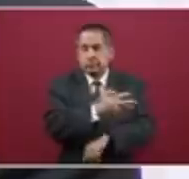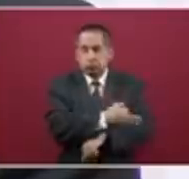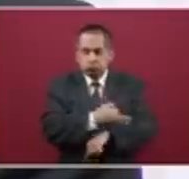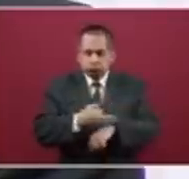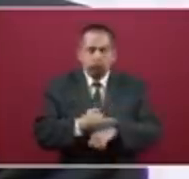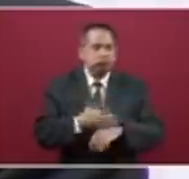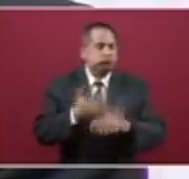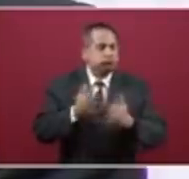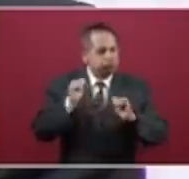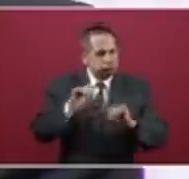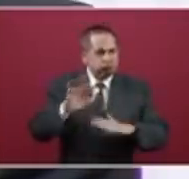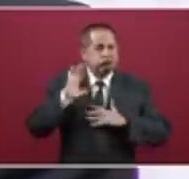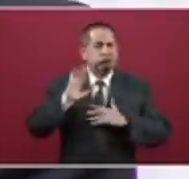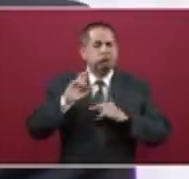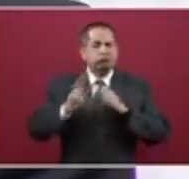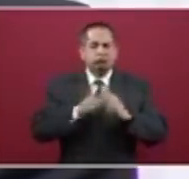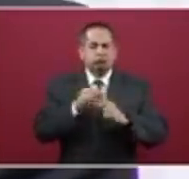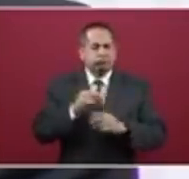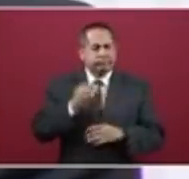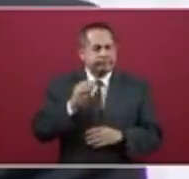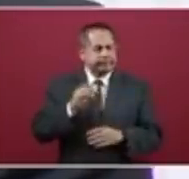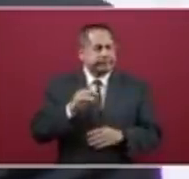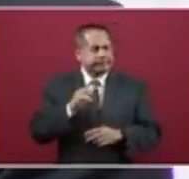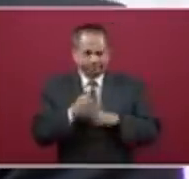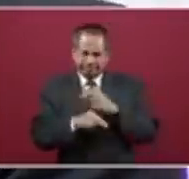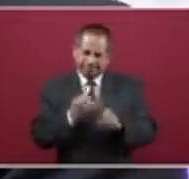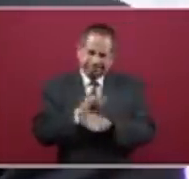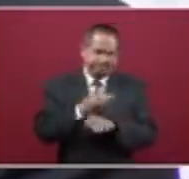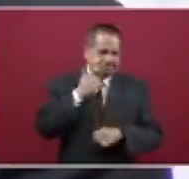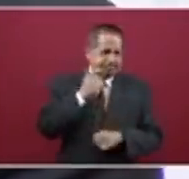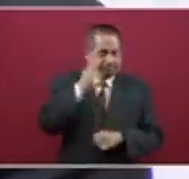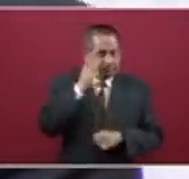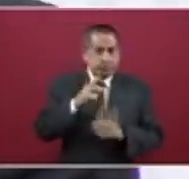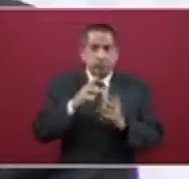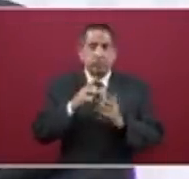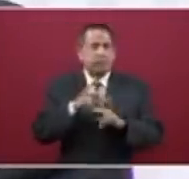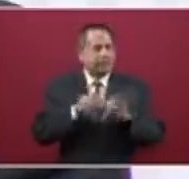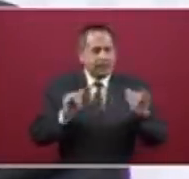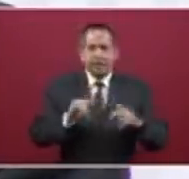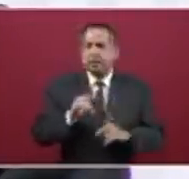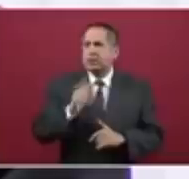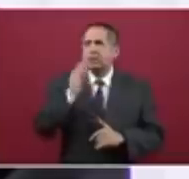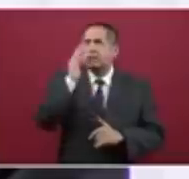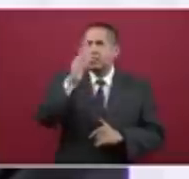compromiso de que lucharemos siempre para evitar que nadie